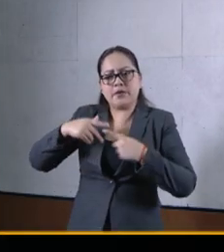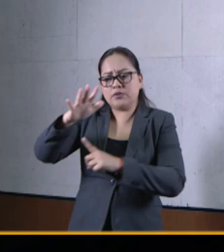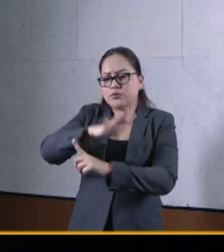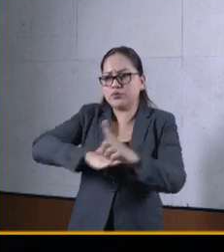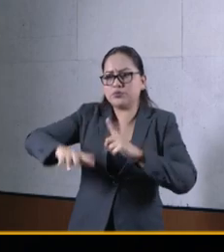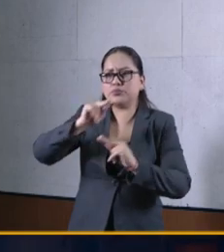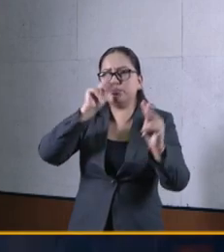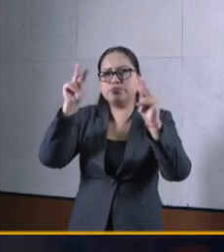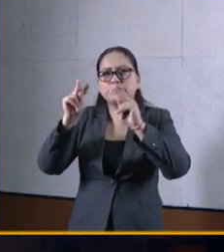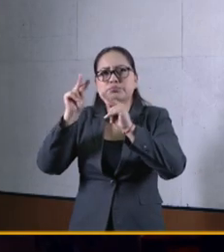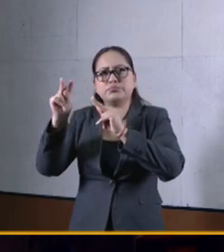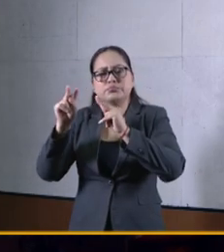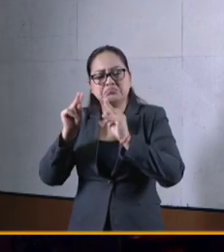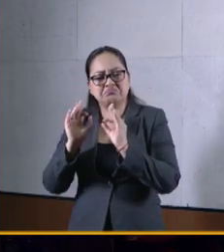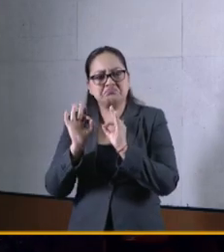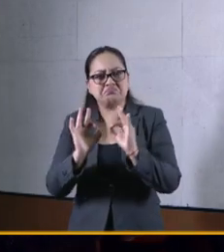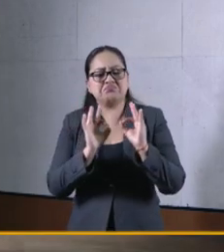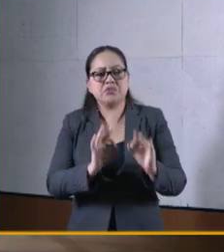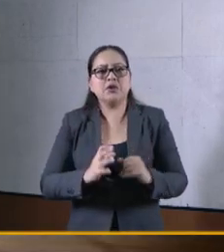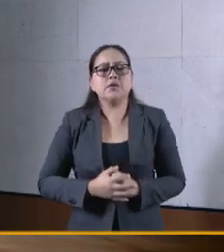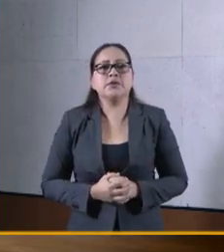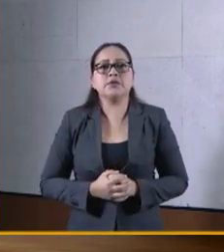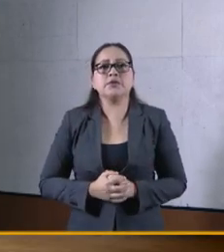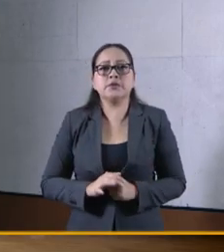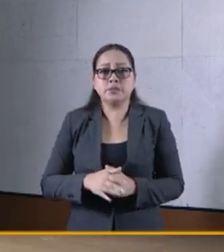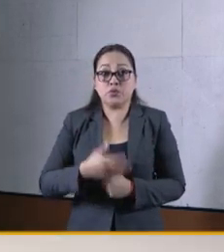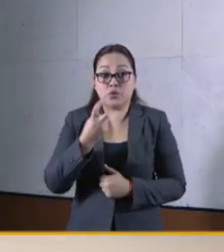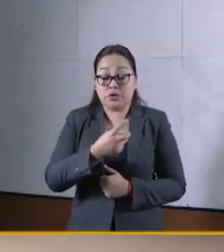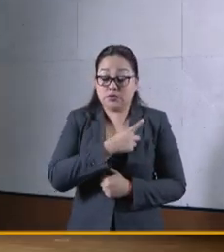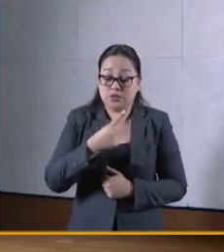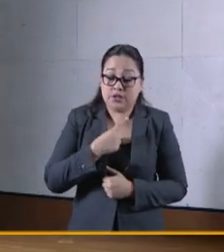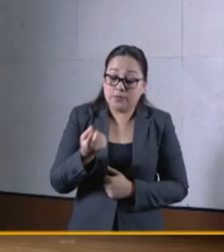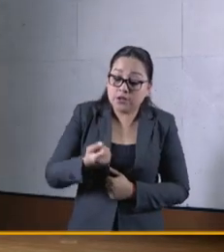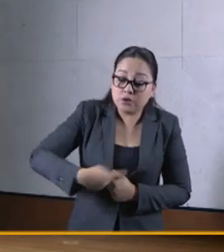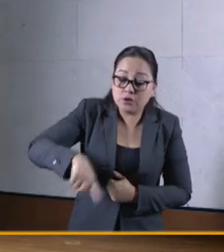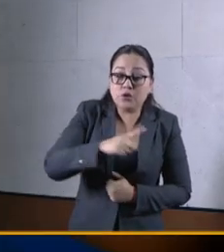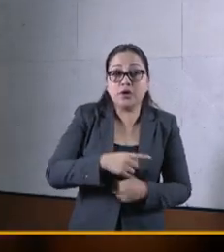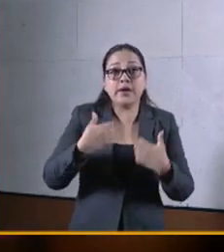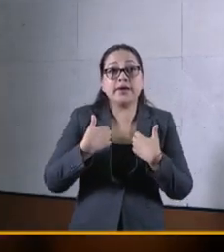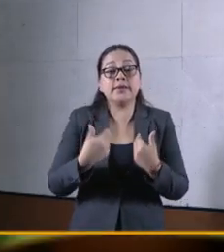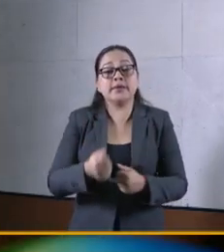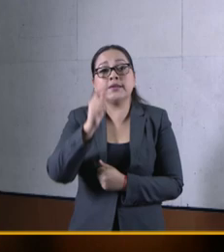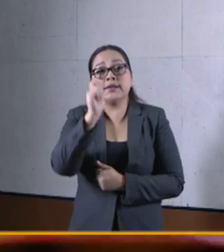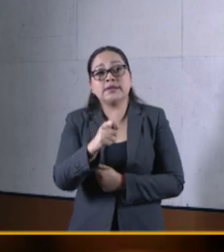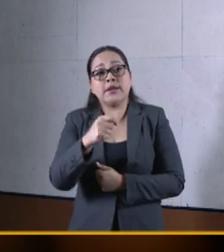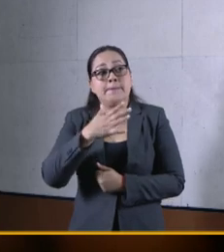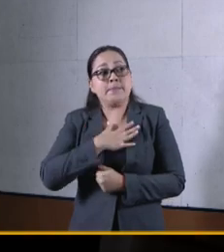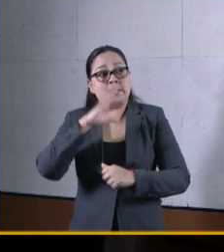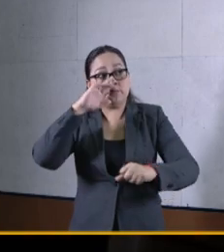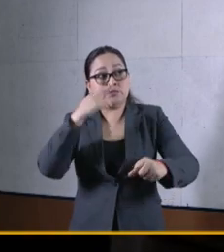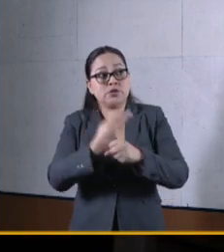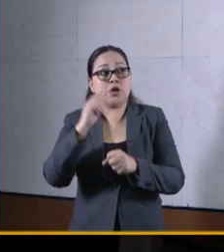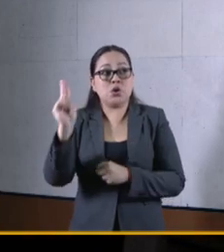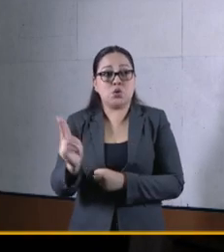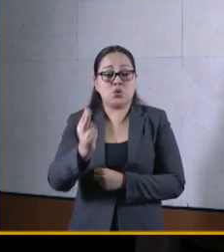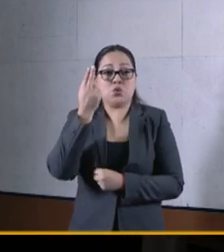rodea debemos comprender que es nuestro deber como universitarios